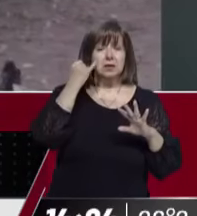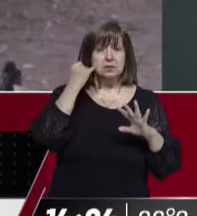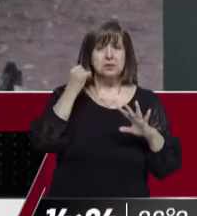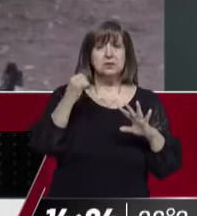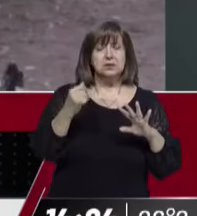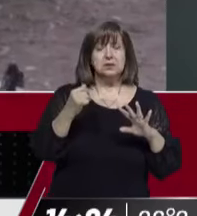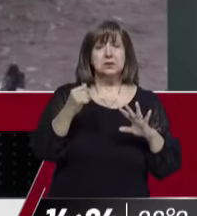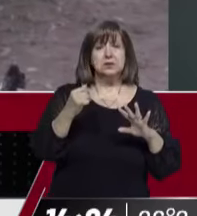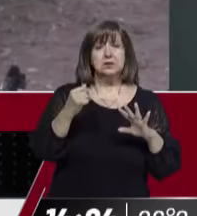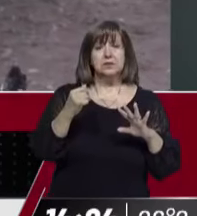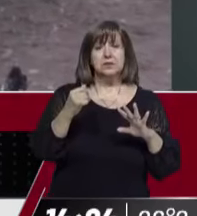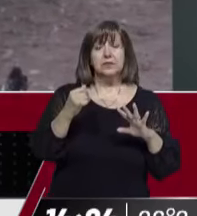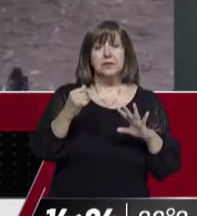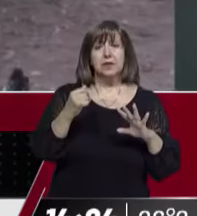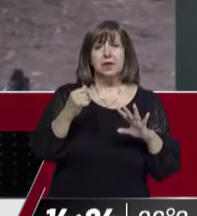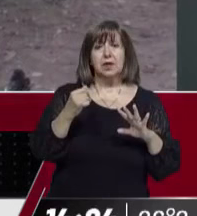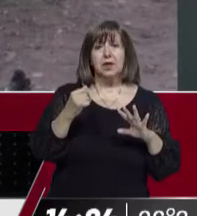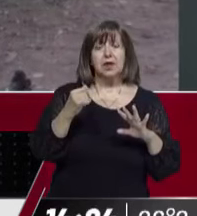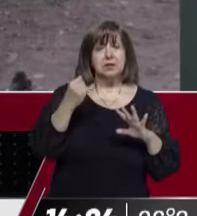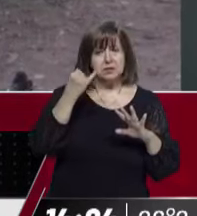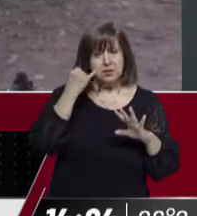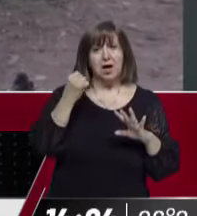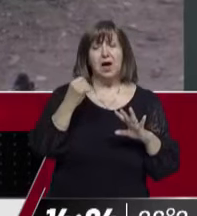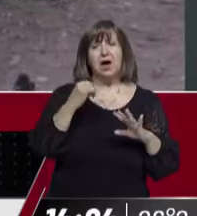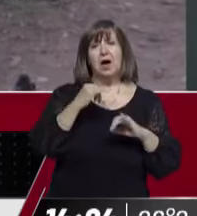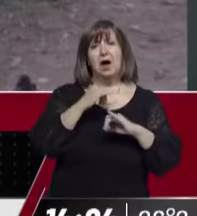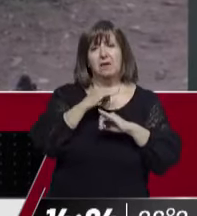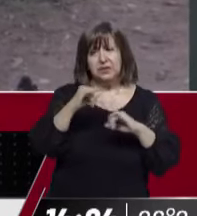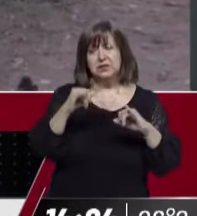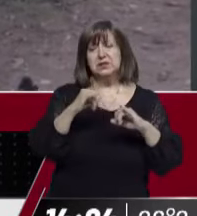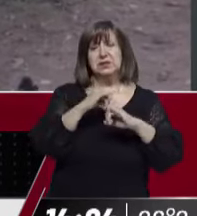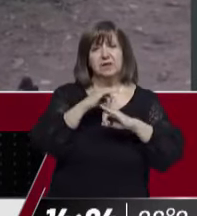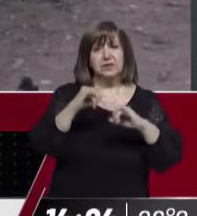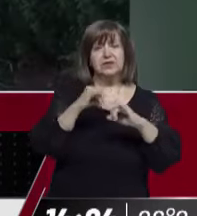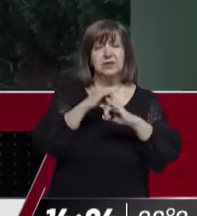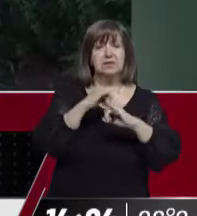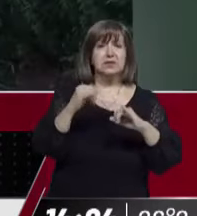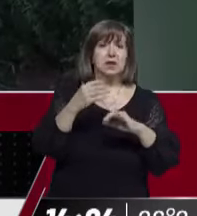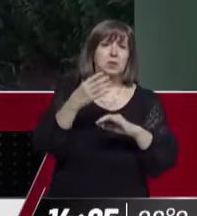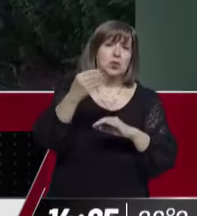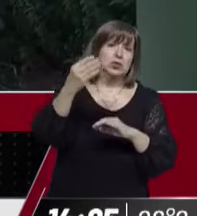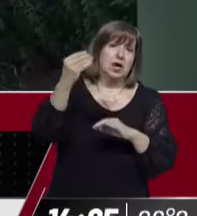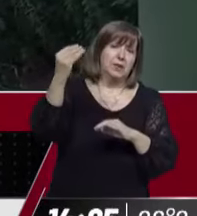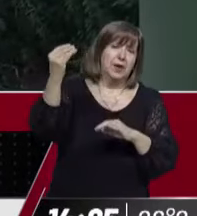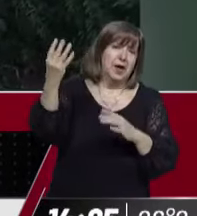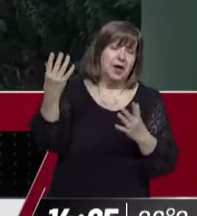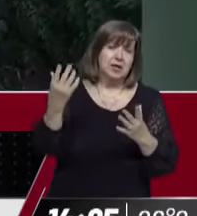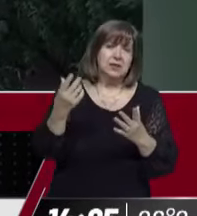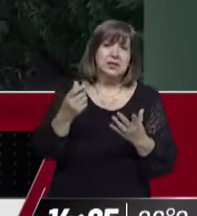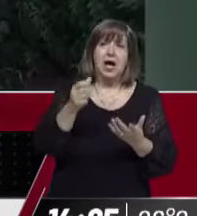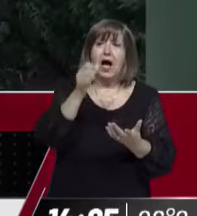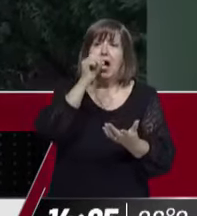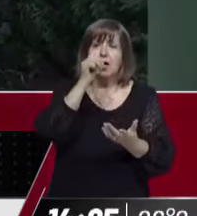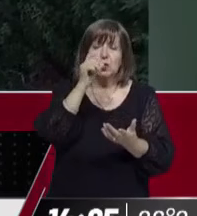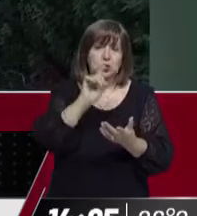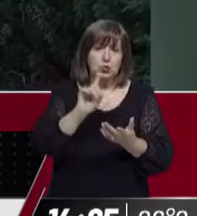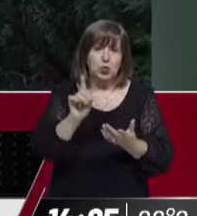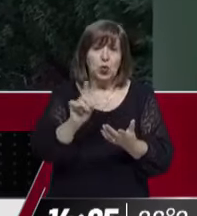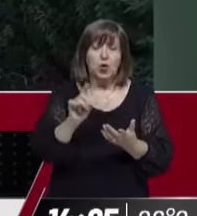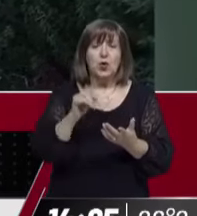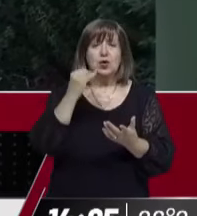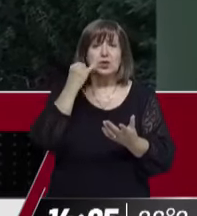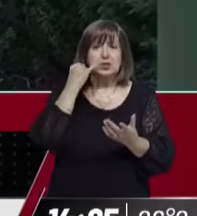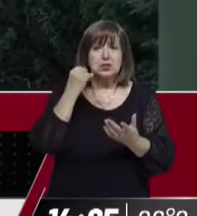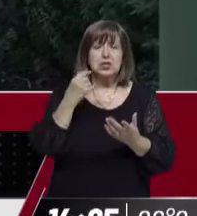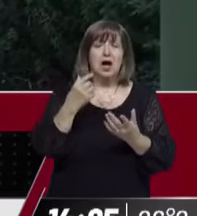la subjefatura vial distrital del Valle de Uco, además de Gendarmería Nacional, podemos decir, de la Agencia Nacional de